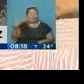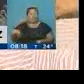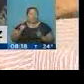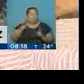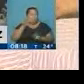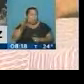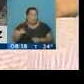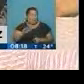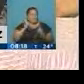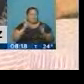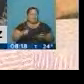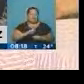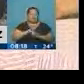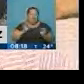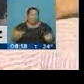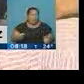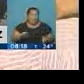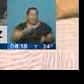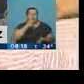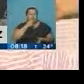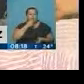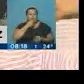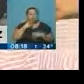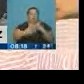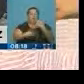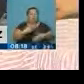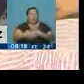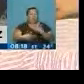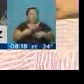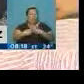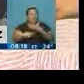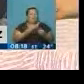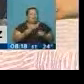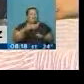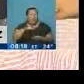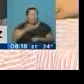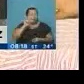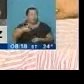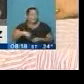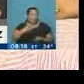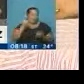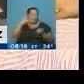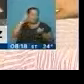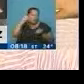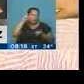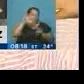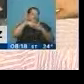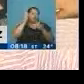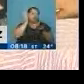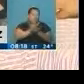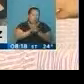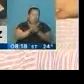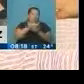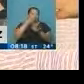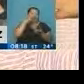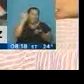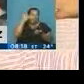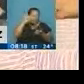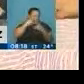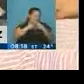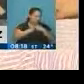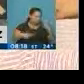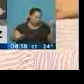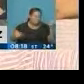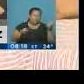se está exigiendo, y además sería injusto también que se dilate en el tiempo, porque eso genera punitorio, genera multa, genera intereses, genera un